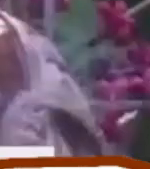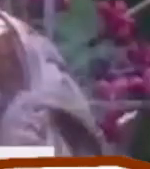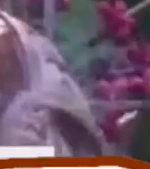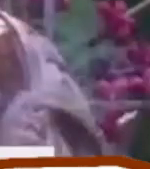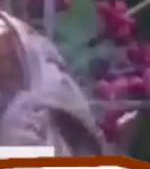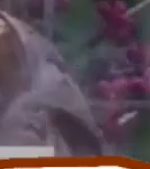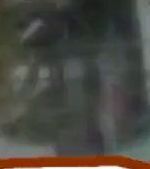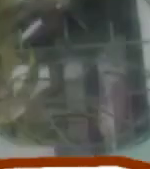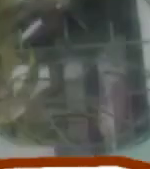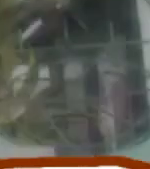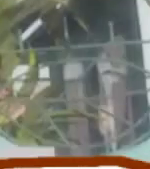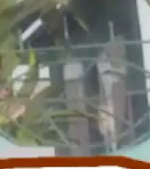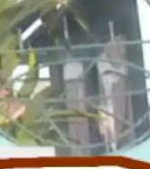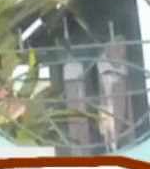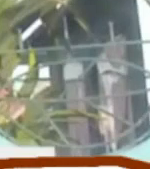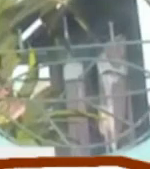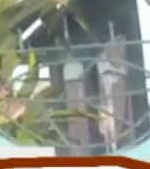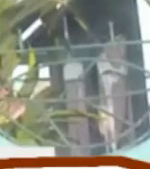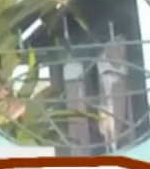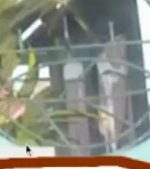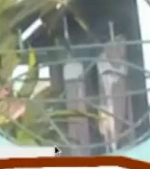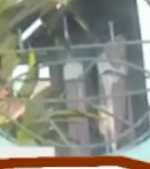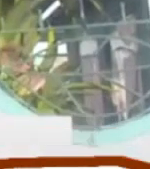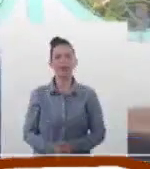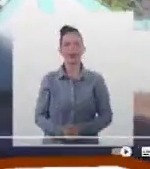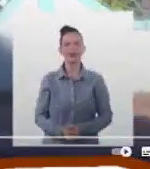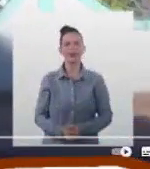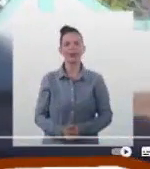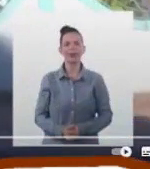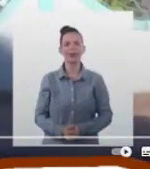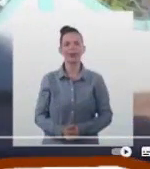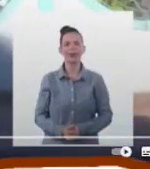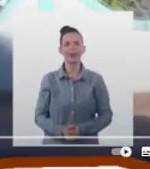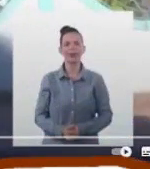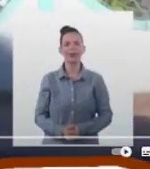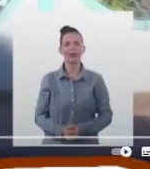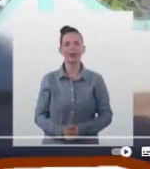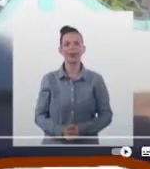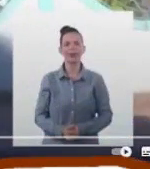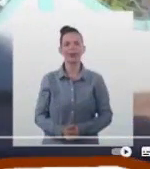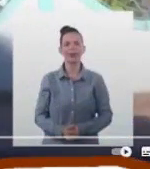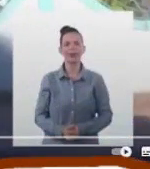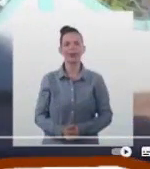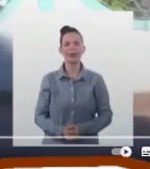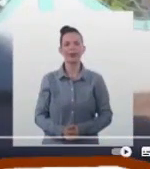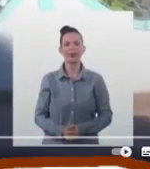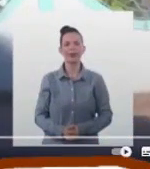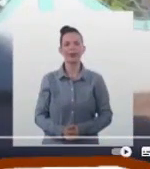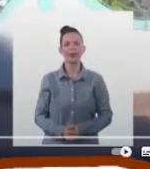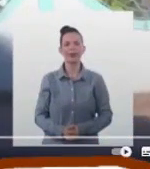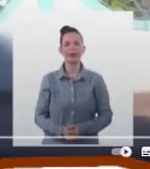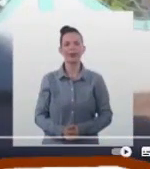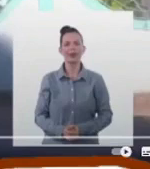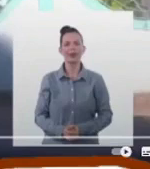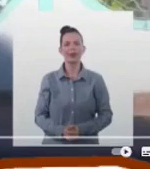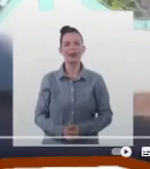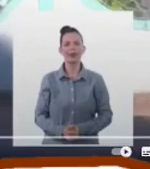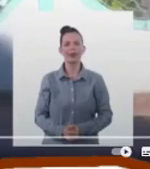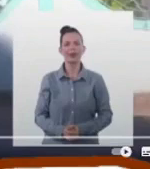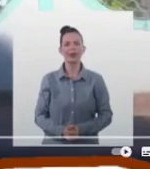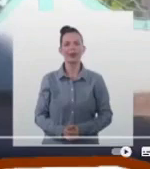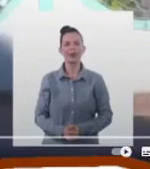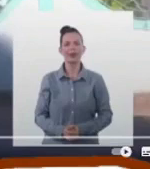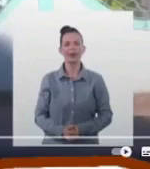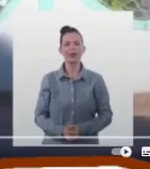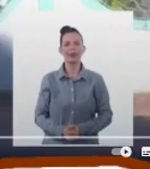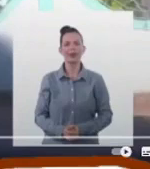dos gil. Vamos para. Escúchame, que lo que él va a decir aquí ahora es. Discúlpeme, porque estaba hablando yo y ustedes no escuchaban lo que él decía. Vamos a escuchen,